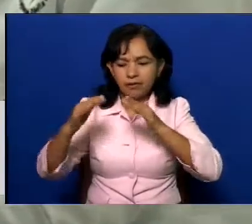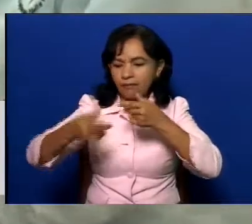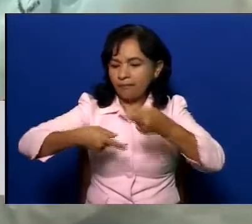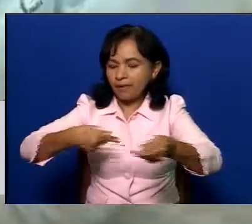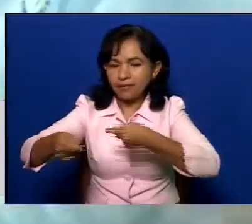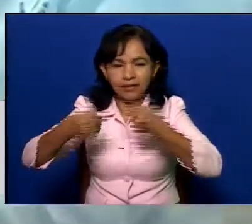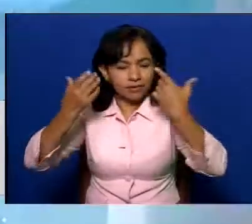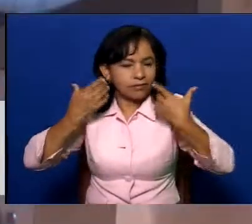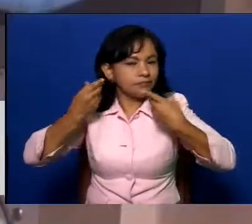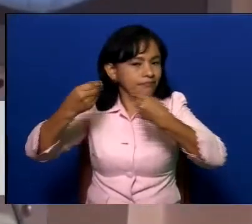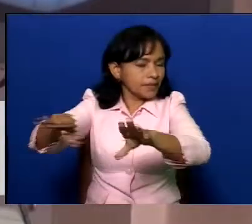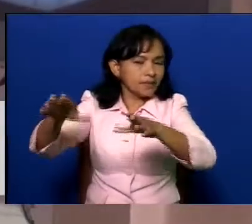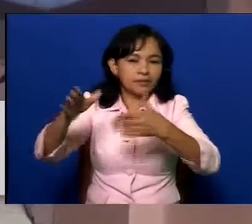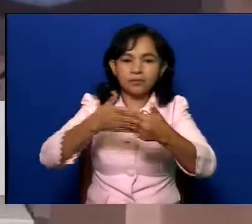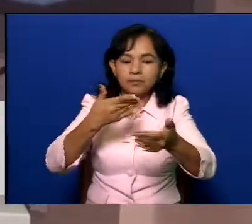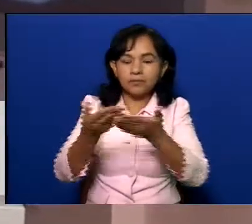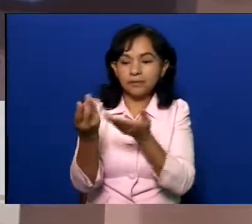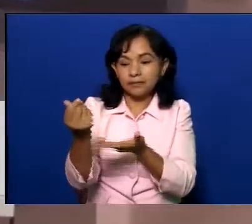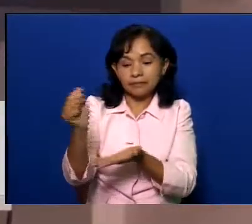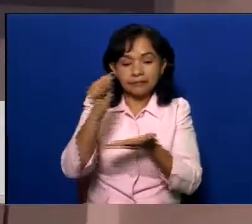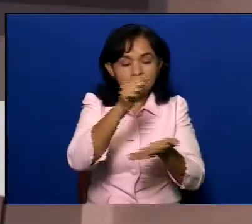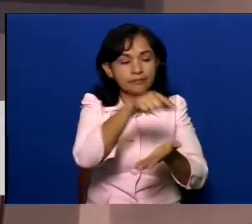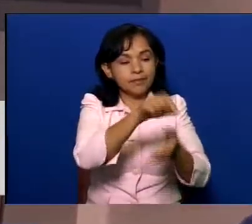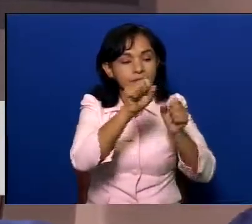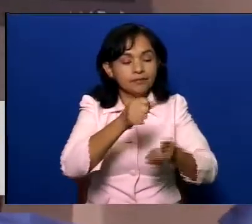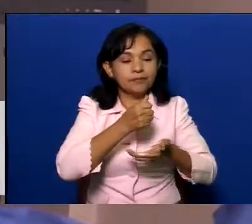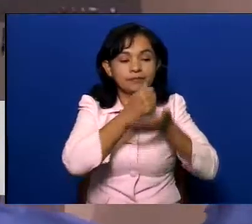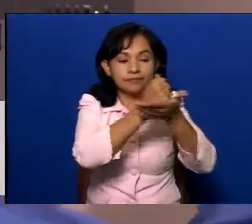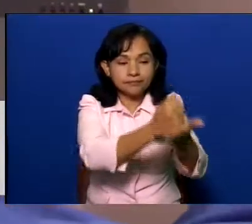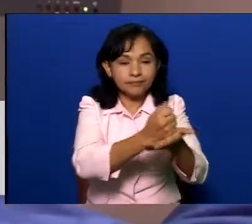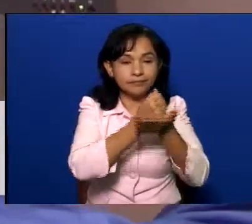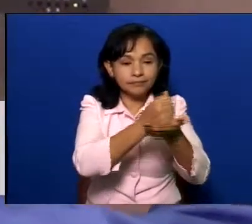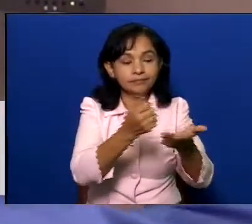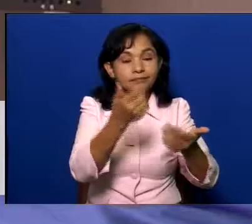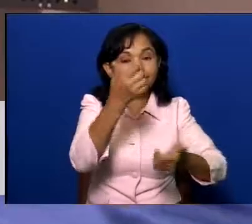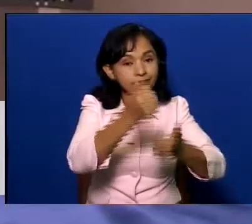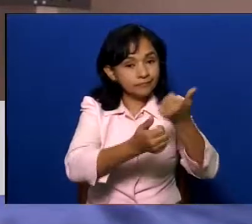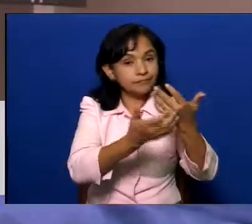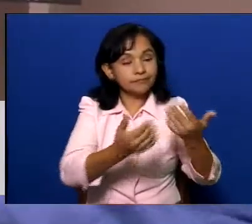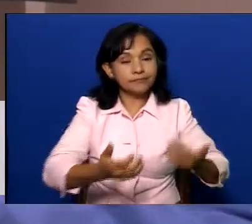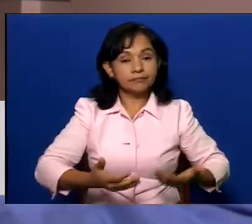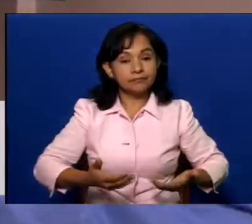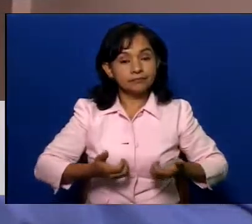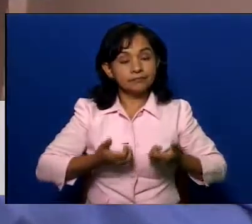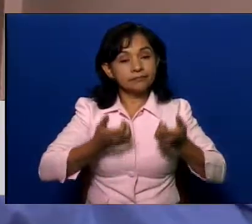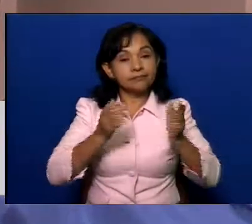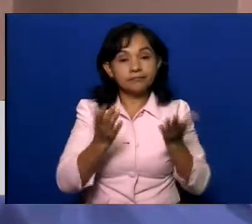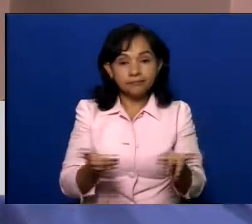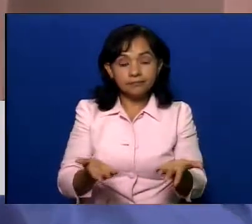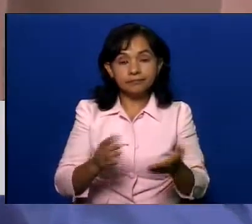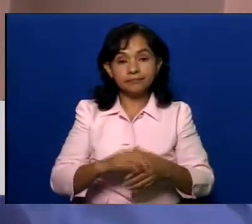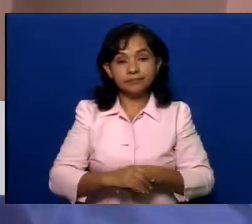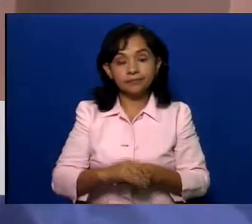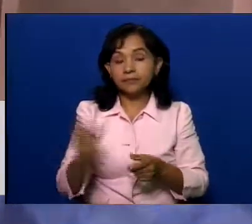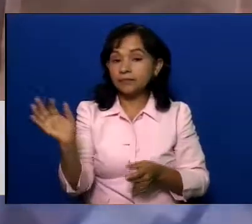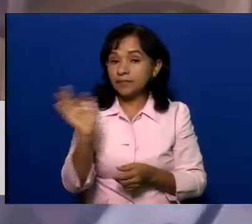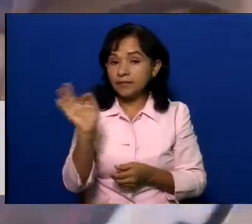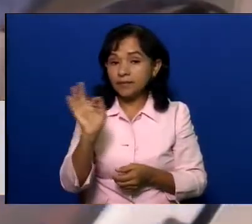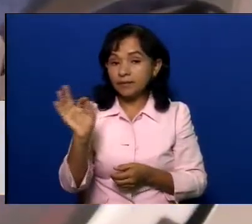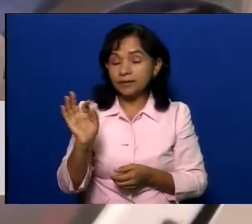salud algunas cosas, pero eso hay que irlo cambiando, hay que irlo mejorando y que hay que ir apuntando a la